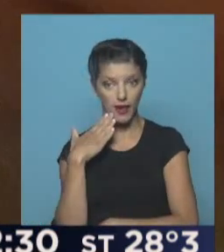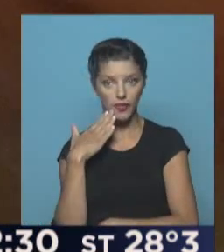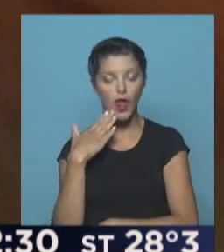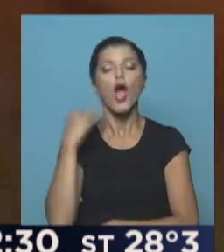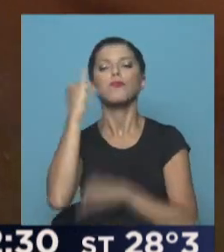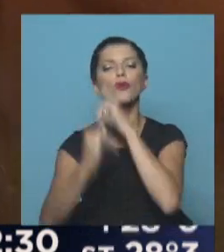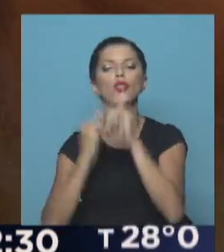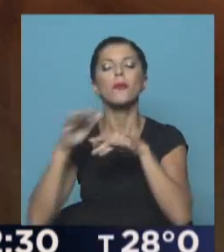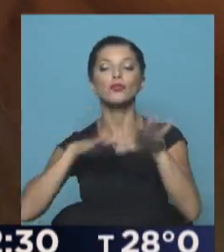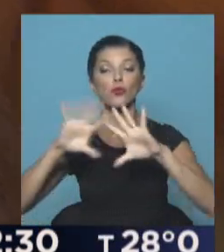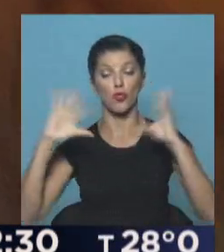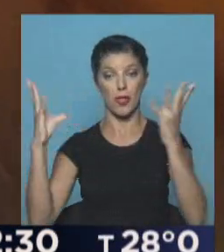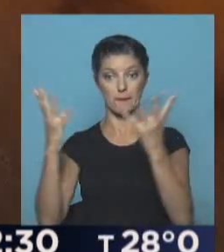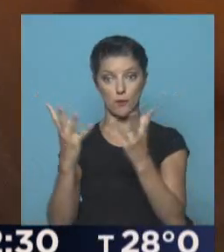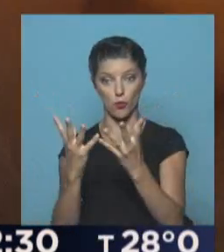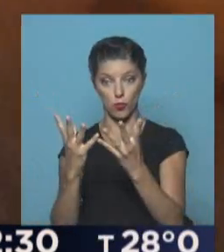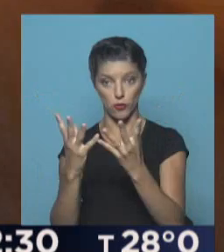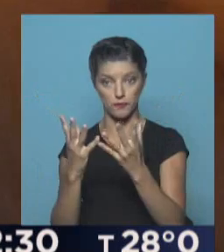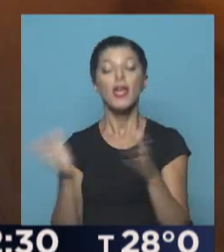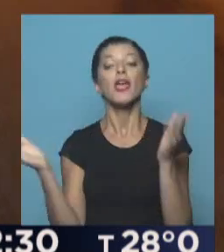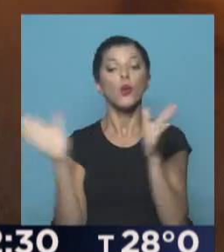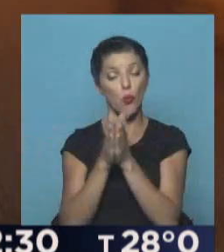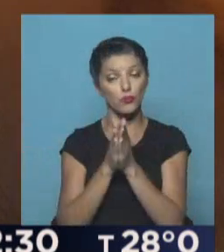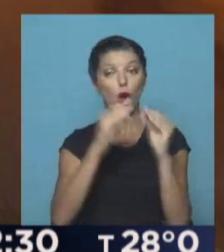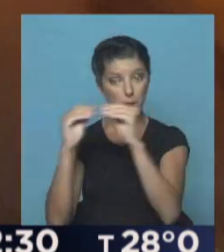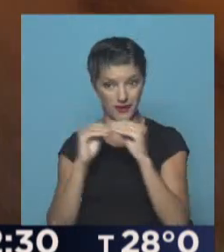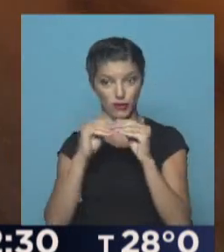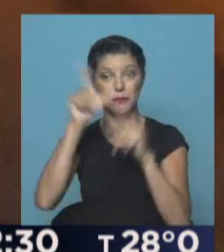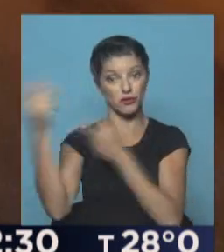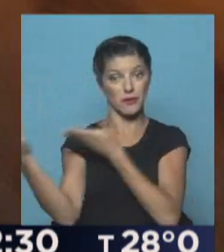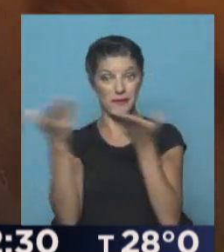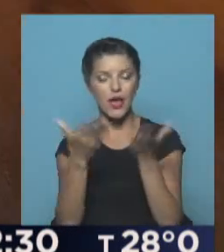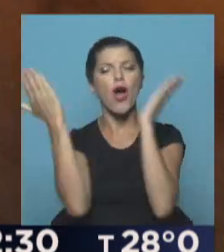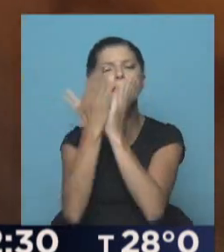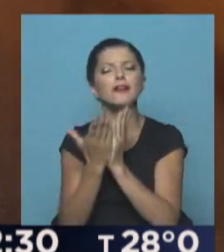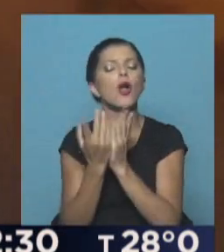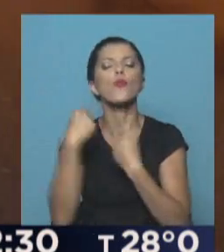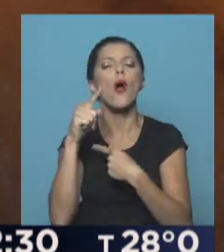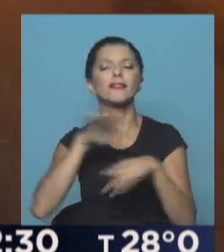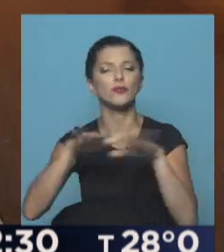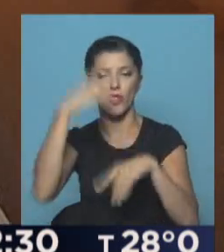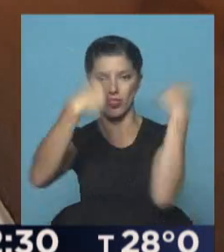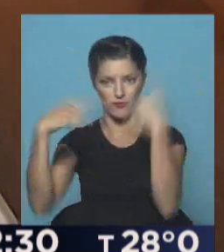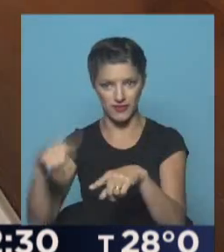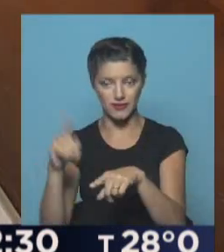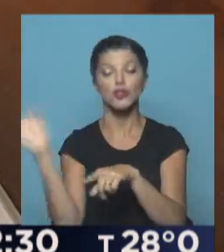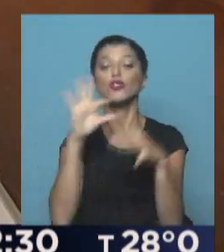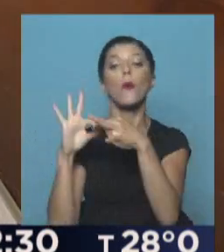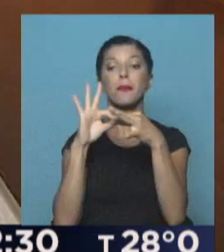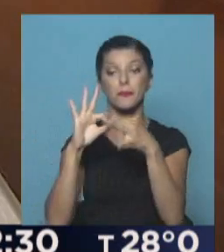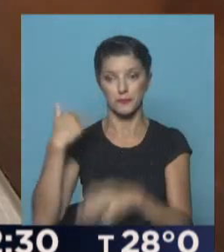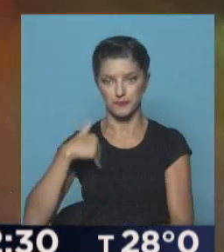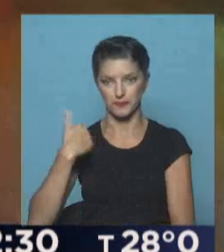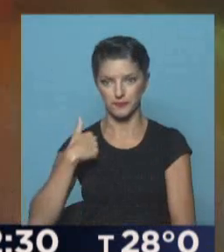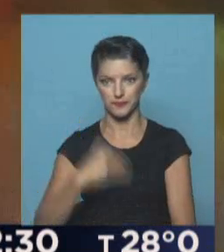mundo y tratando de analizar en conjunto y con grandes invitados qué fueron esas cosas y cuánto de todo eso nos afecta a nosotros.